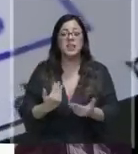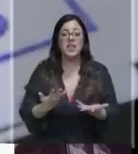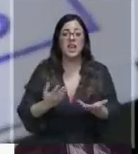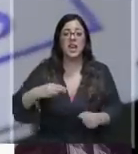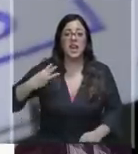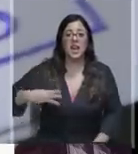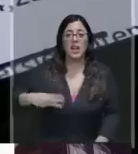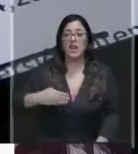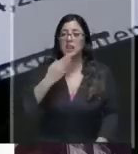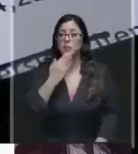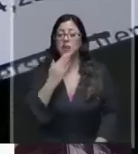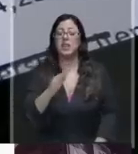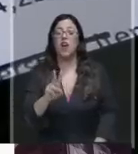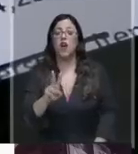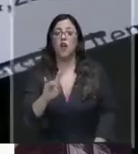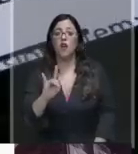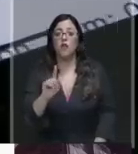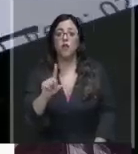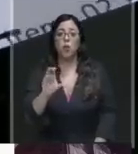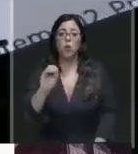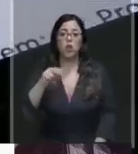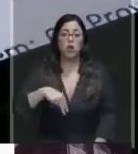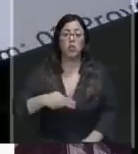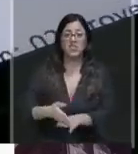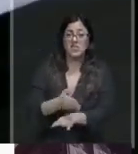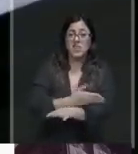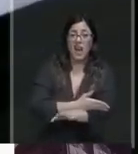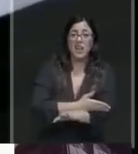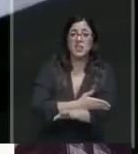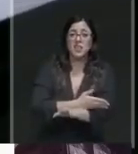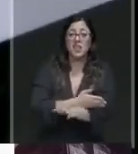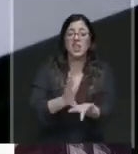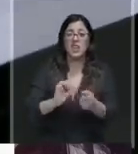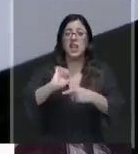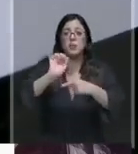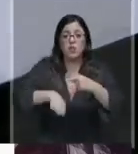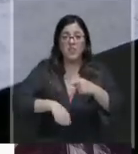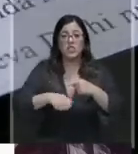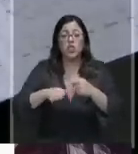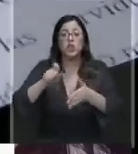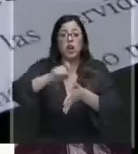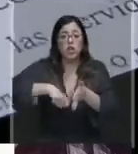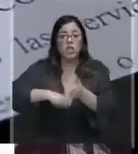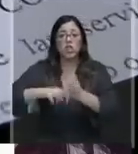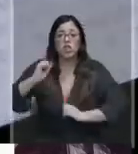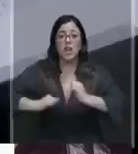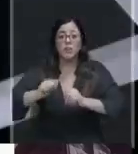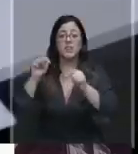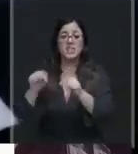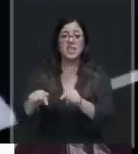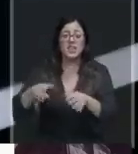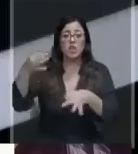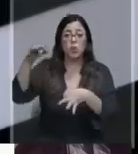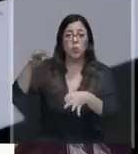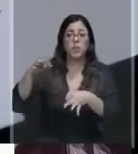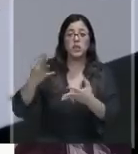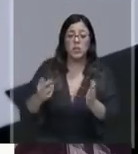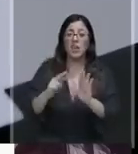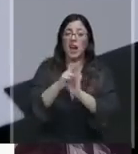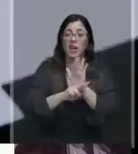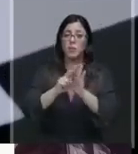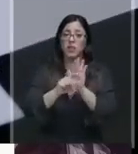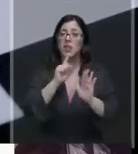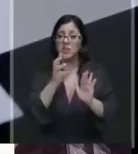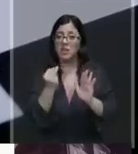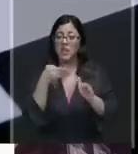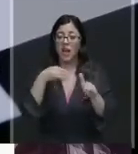Vulcom, previo incluso a la aprobación en consejo de la contratación de esa empresa. Y este documento, al que Reportajes Tele 13